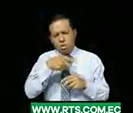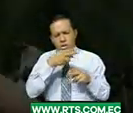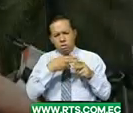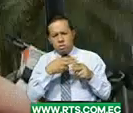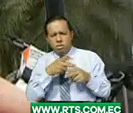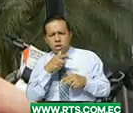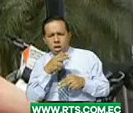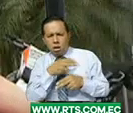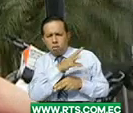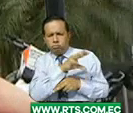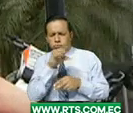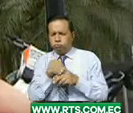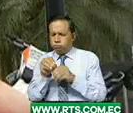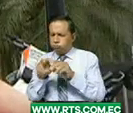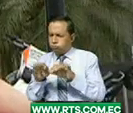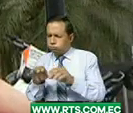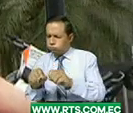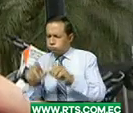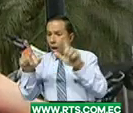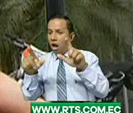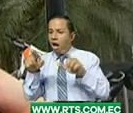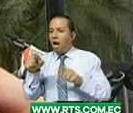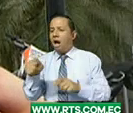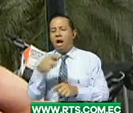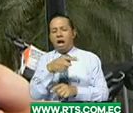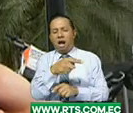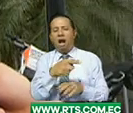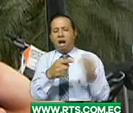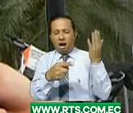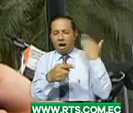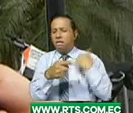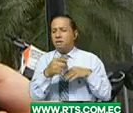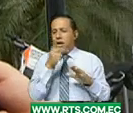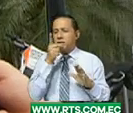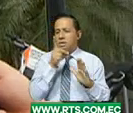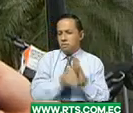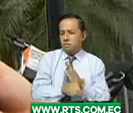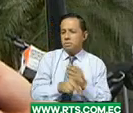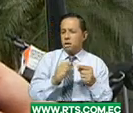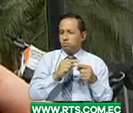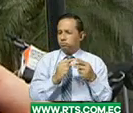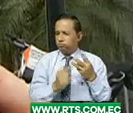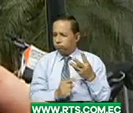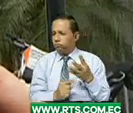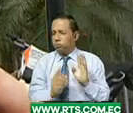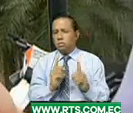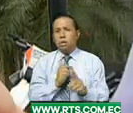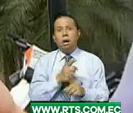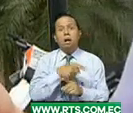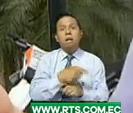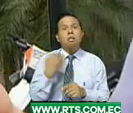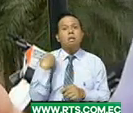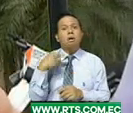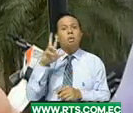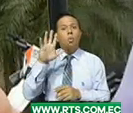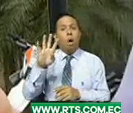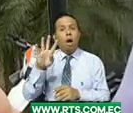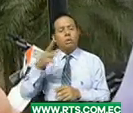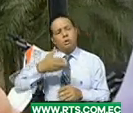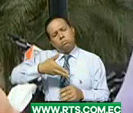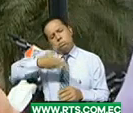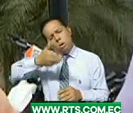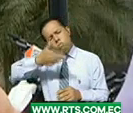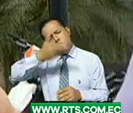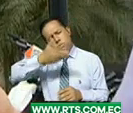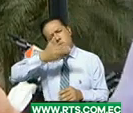antecedentes. Criminalística hicieron el levantamiento de 4 indicios. Entonces, se supone que recibió 4 impactos. Logramos evidenciar